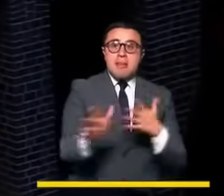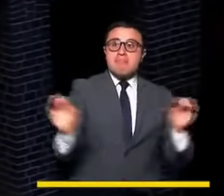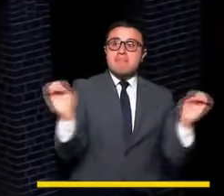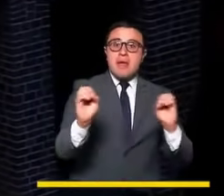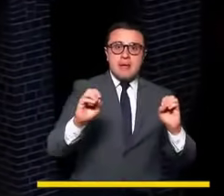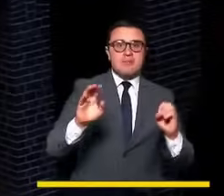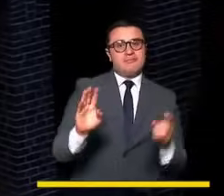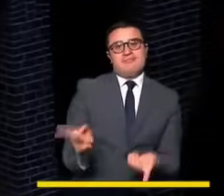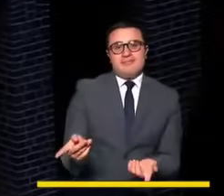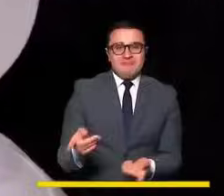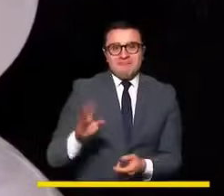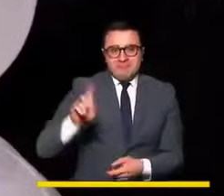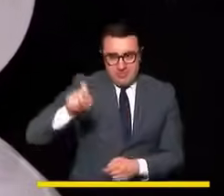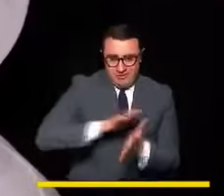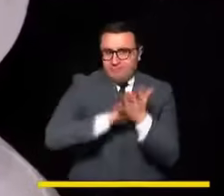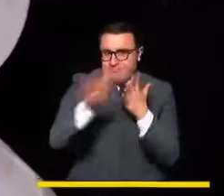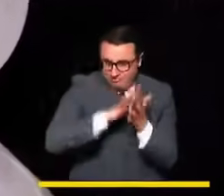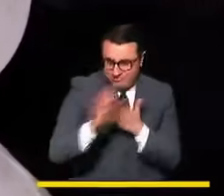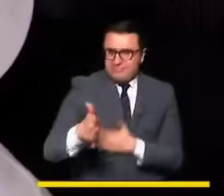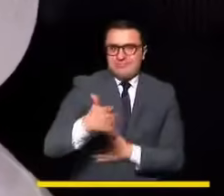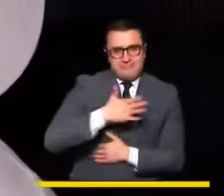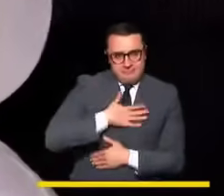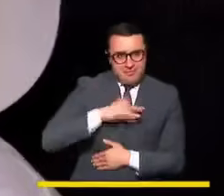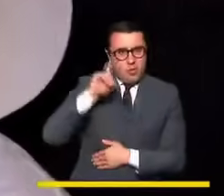sacan las cosas.